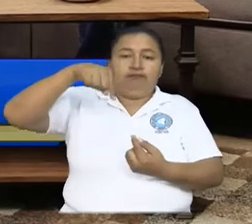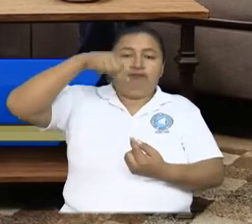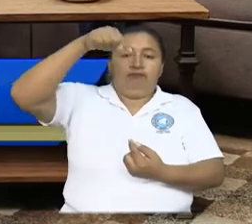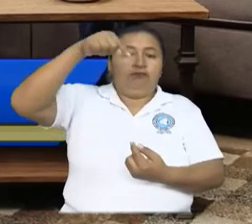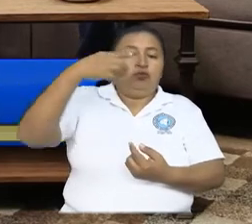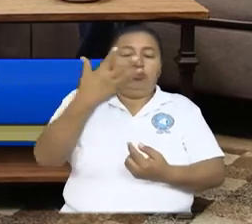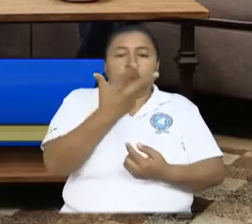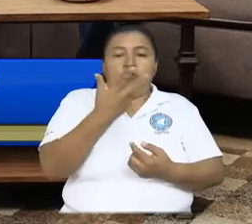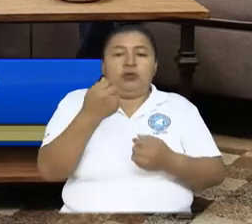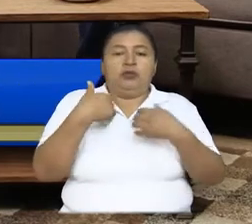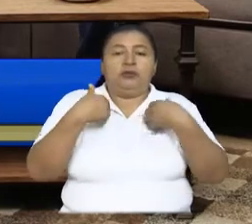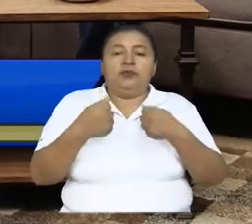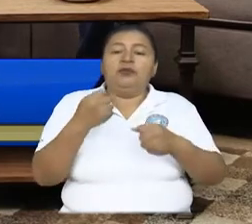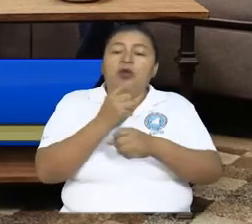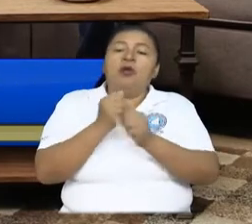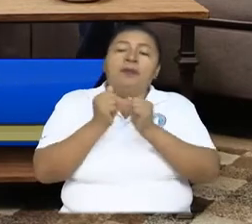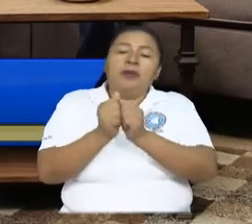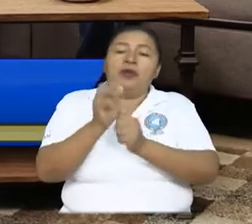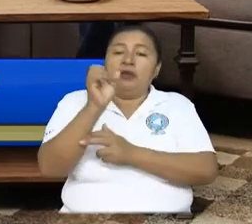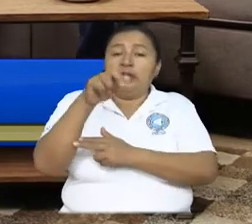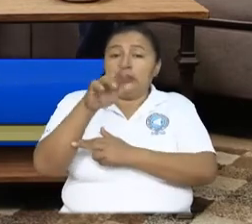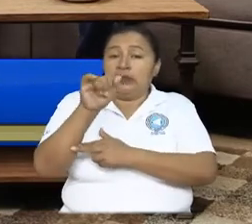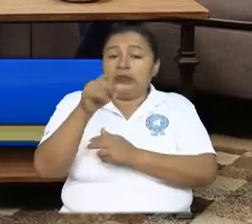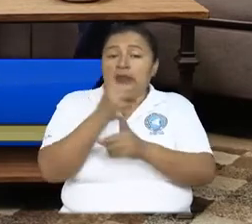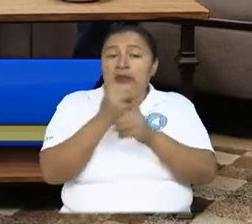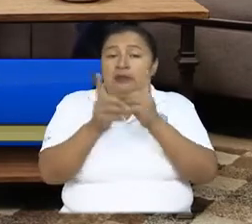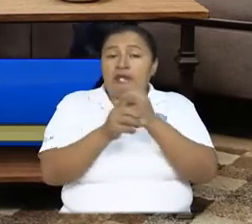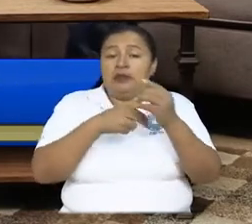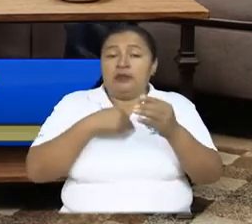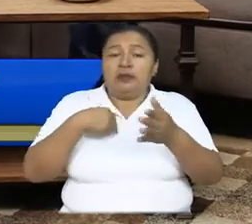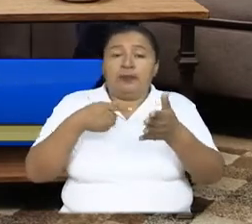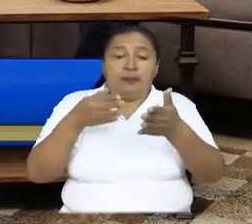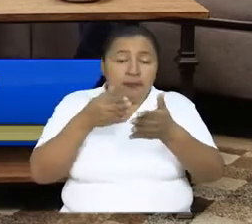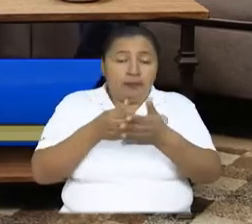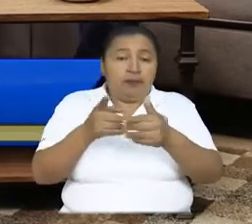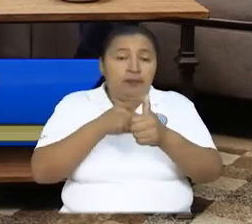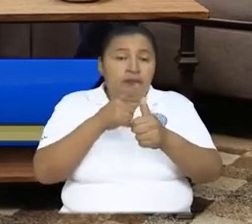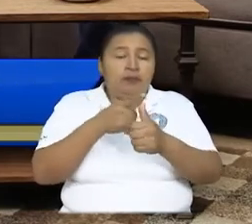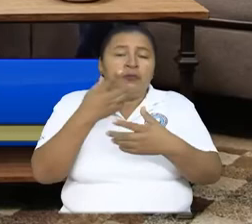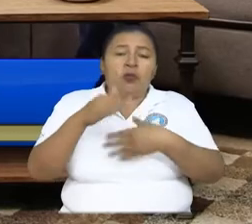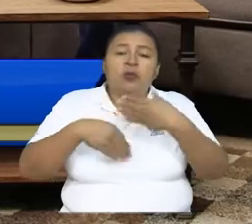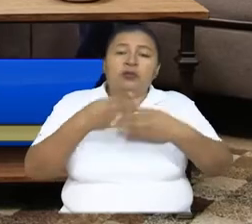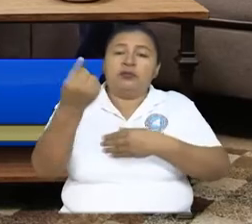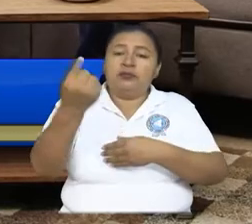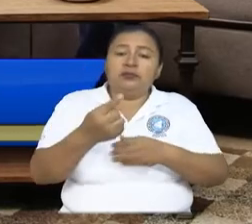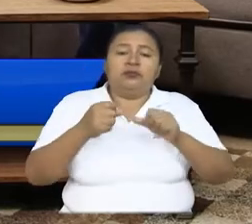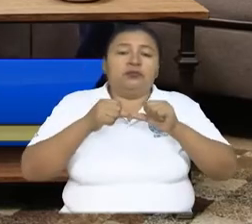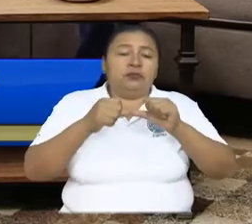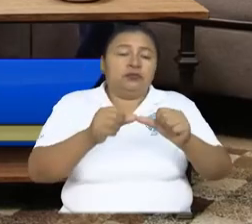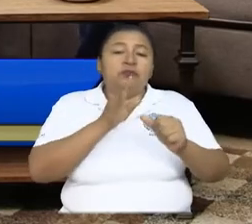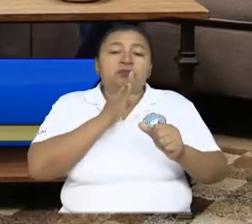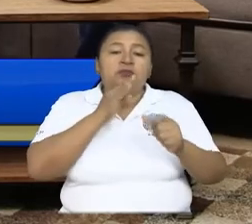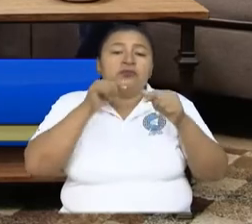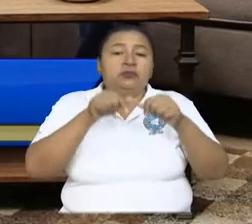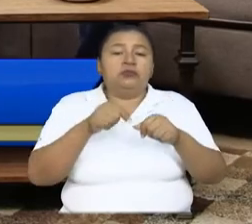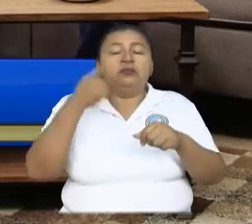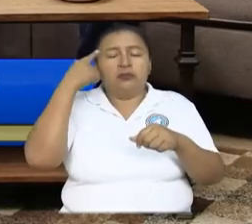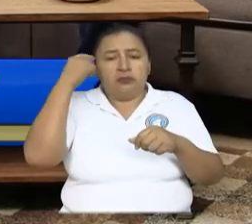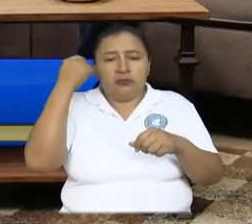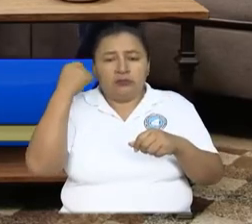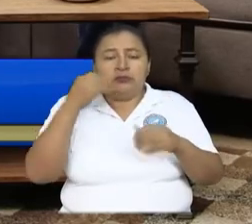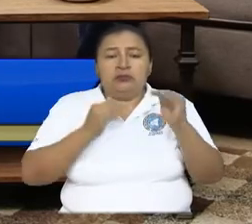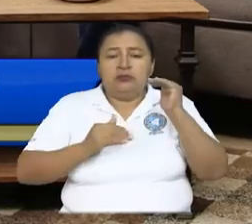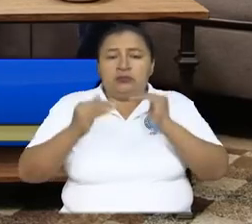la salud compañero que tenemos que hacer nuestra primera pausa pero al volver quisiera que nos continúan hablando porque entiendo que hay